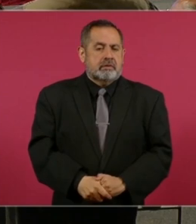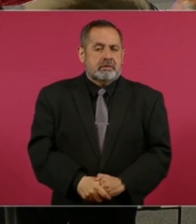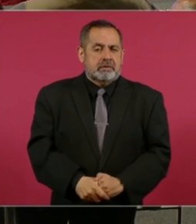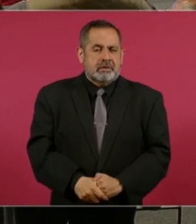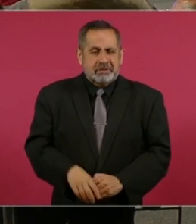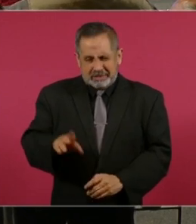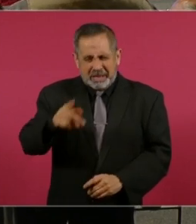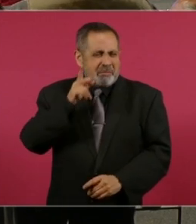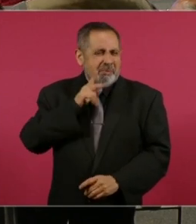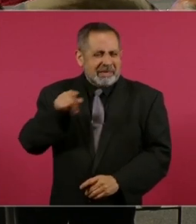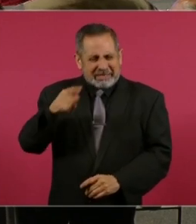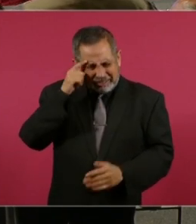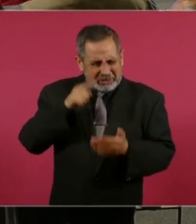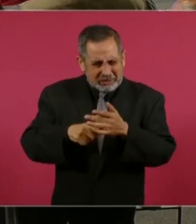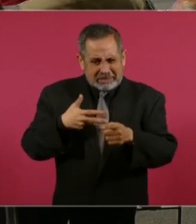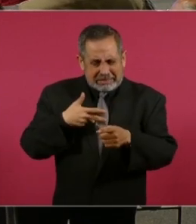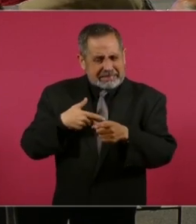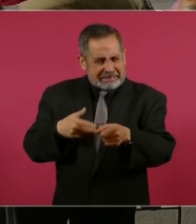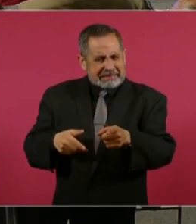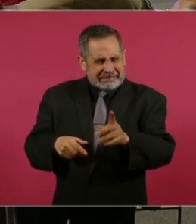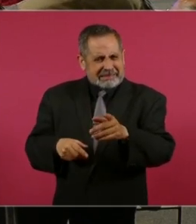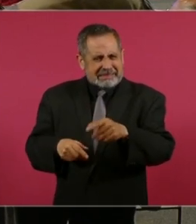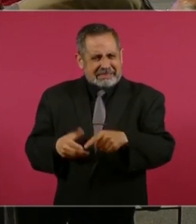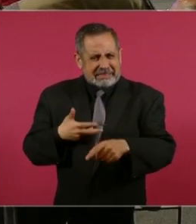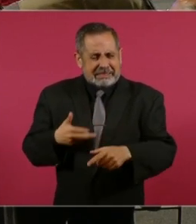Sí, uno de PM, creo que sí lo tienen.